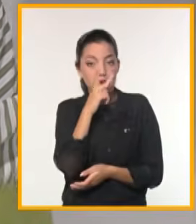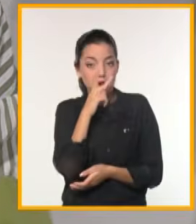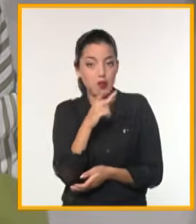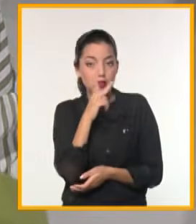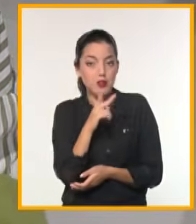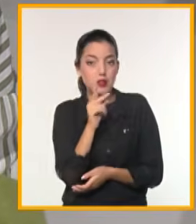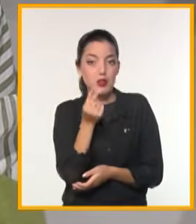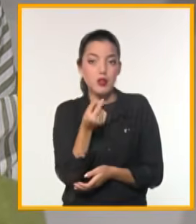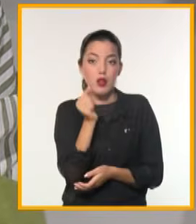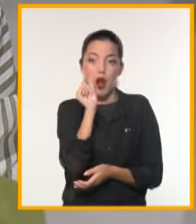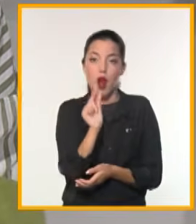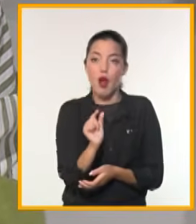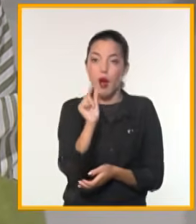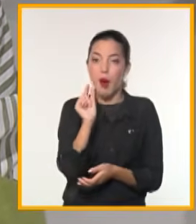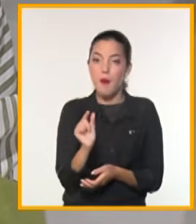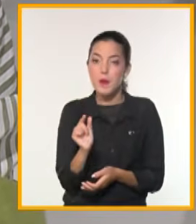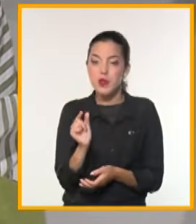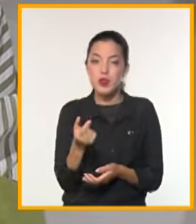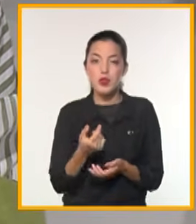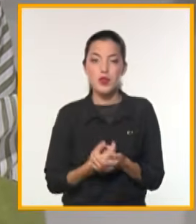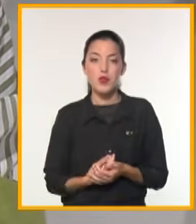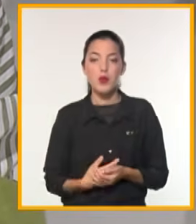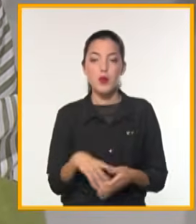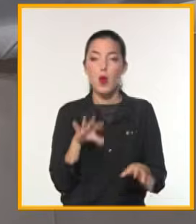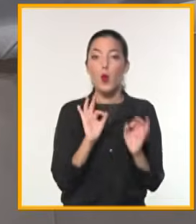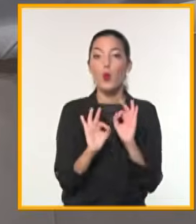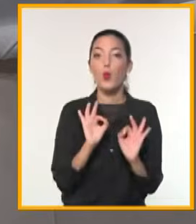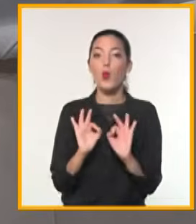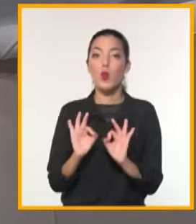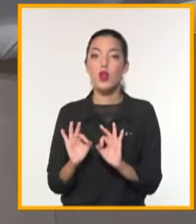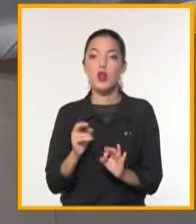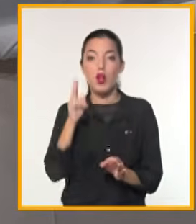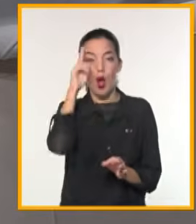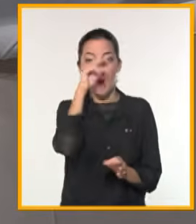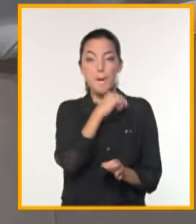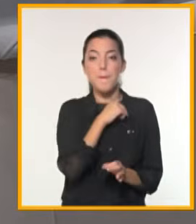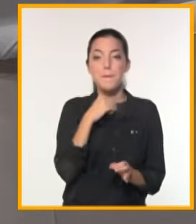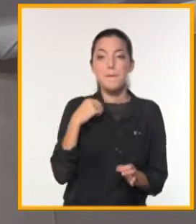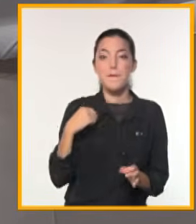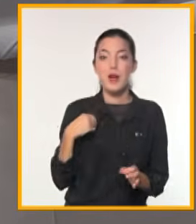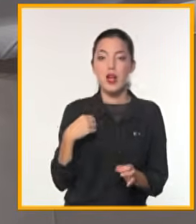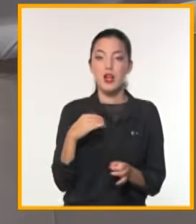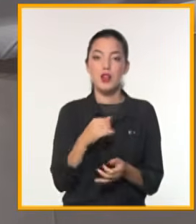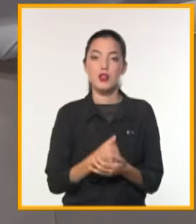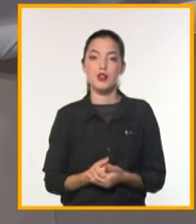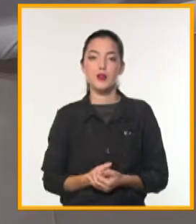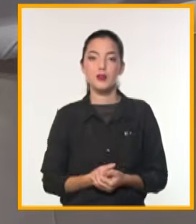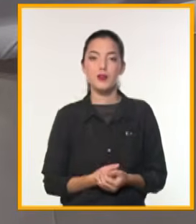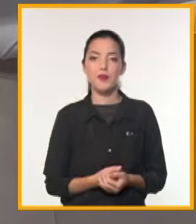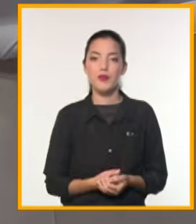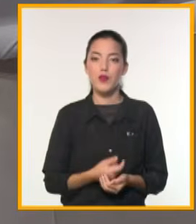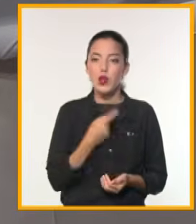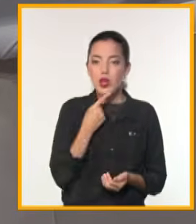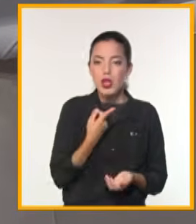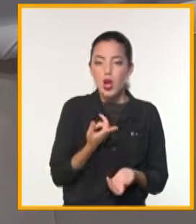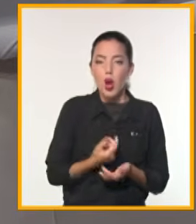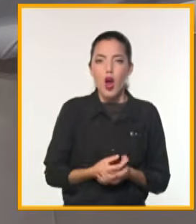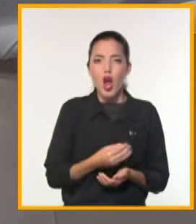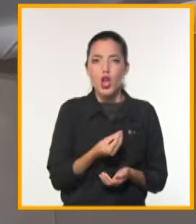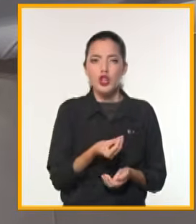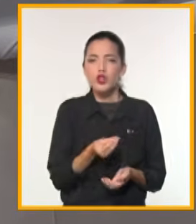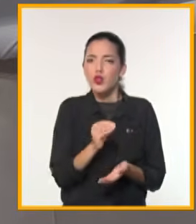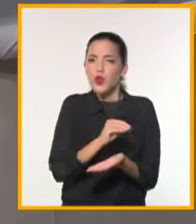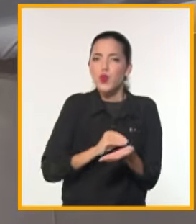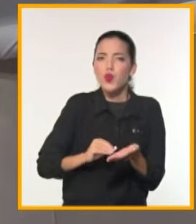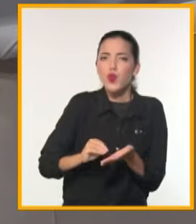está bajo el cuidado de un médico, pero sobre todo un sentido humanitario extraordinario. Yo digo, ¿de dónde le viene a